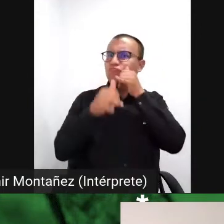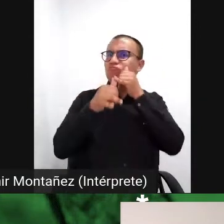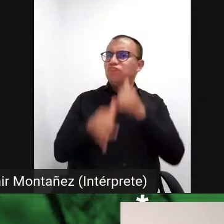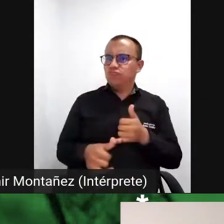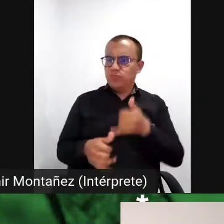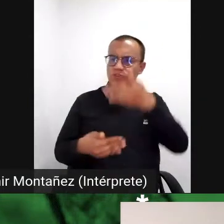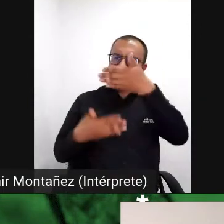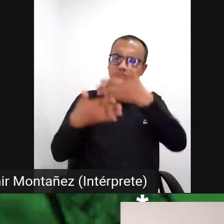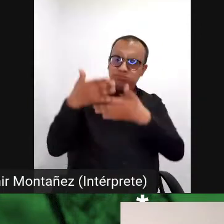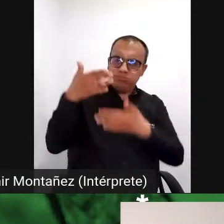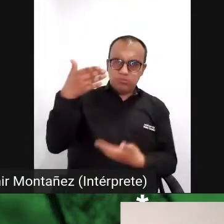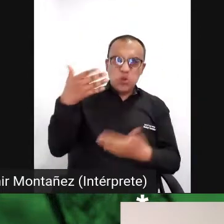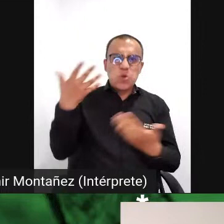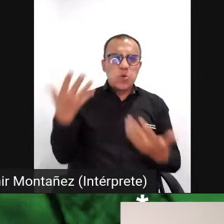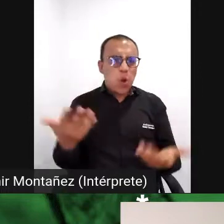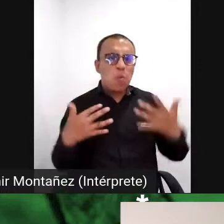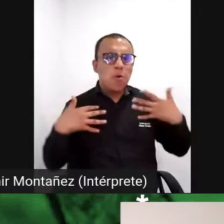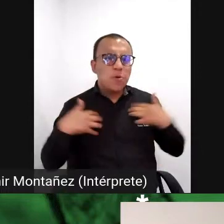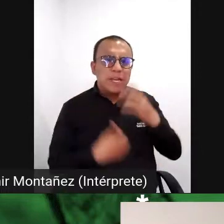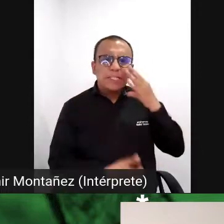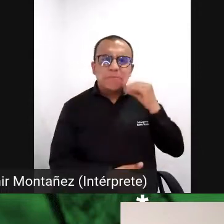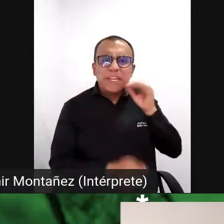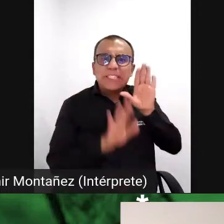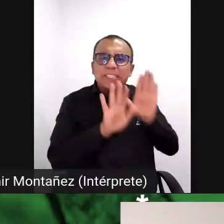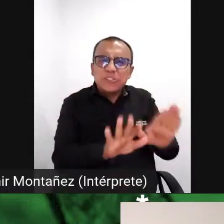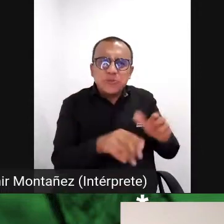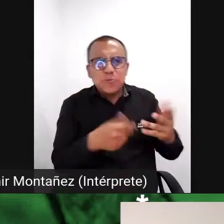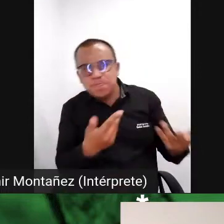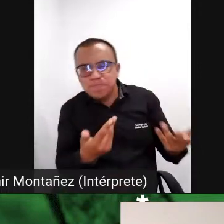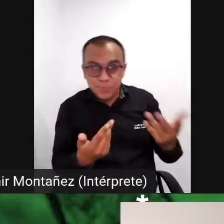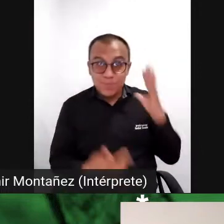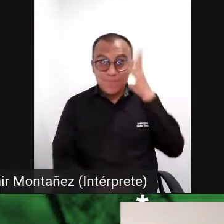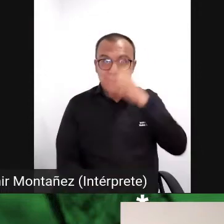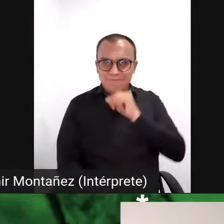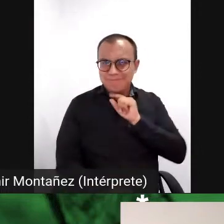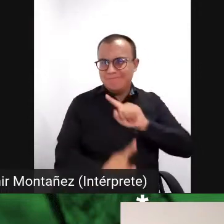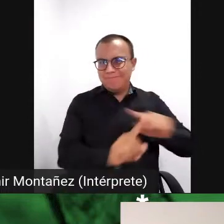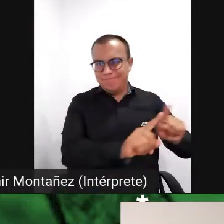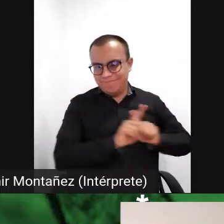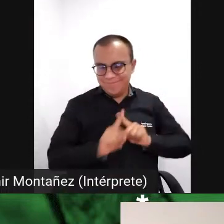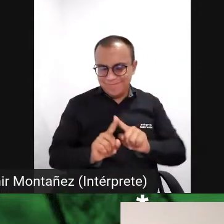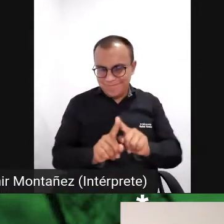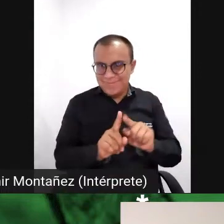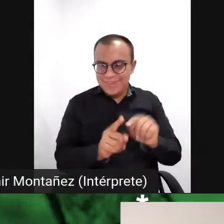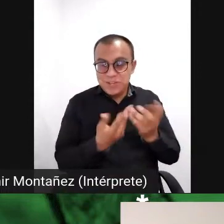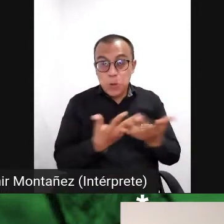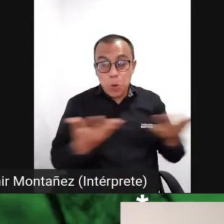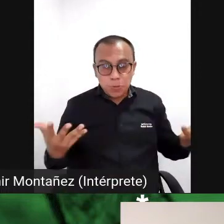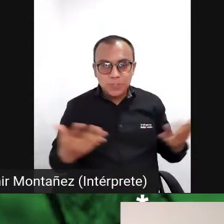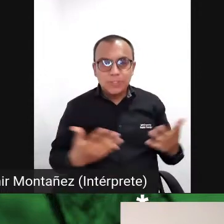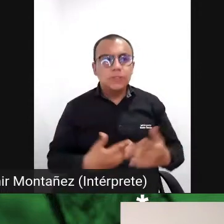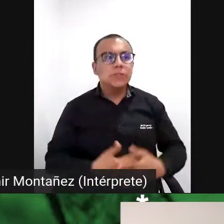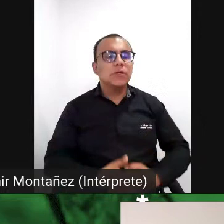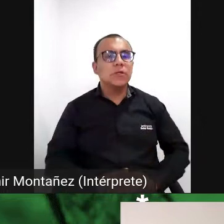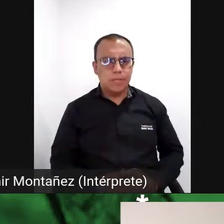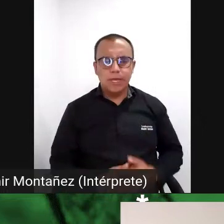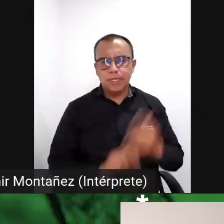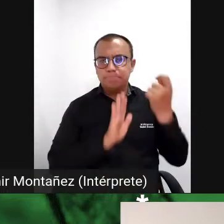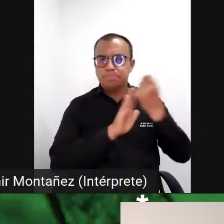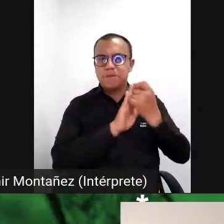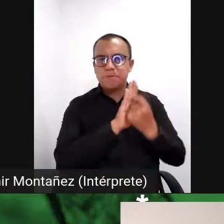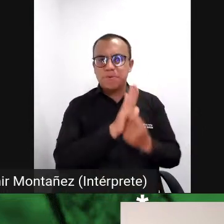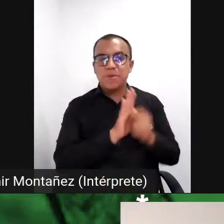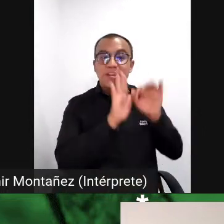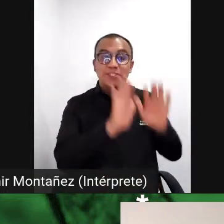puede haber anécdotas sobre los animales, cosas muy bonitas? Ahí está lleno de cosas encantadoras que son muy particulares de la